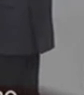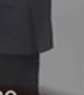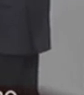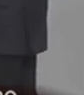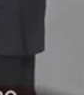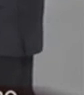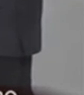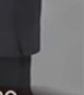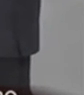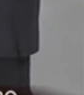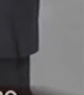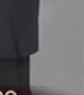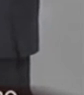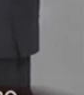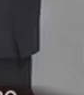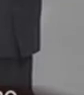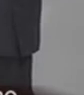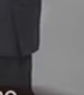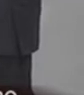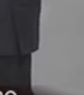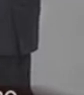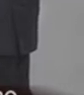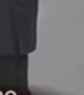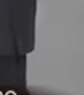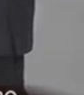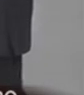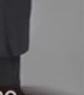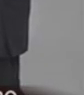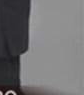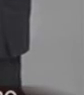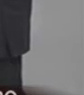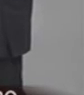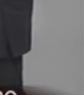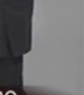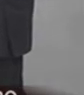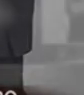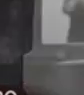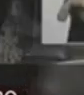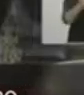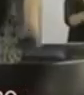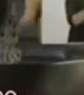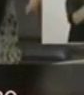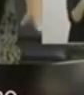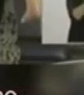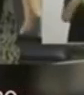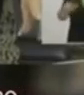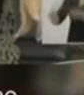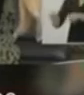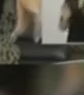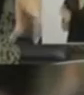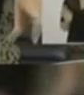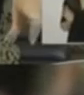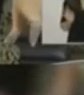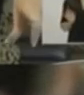Báez. Lo que ella omite, por supuesto, es reconocer que Lázaro Báez es su socio. Las sociedades